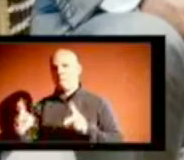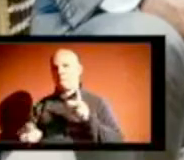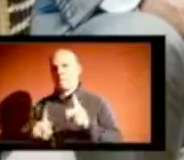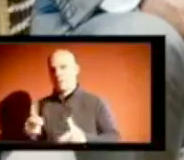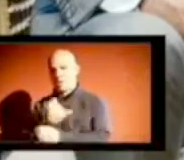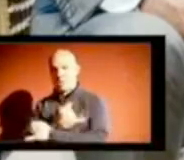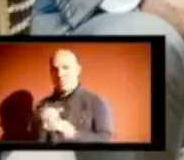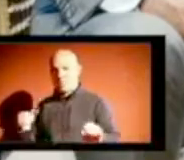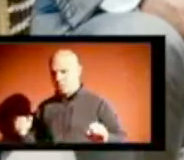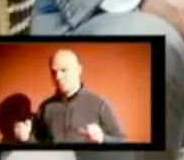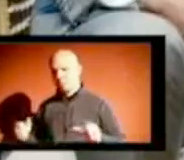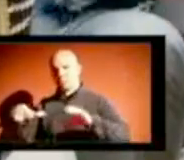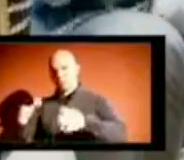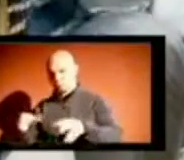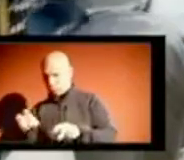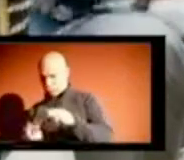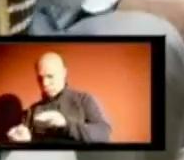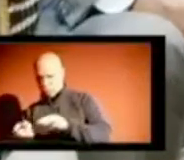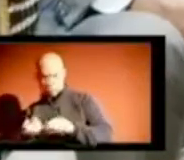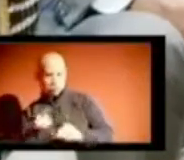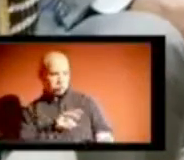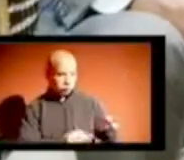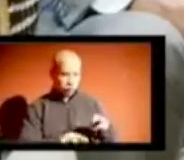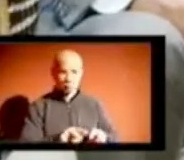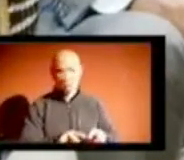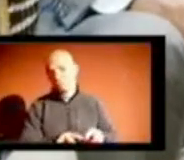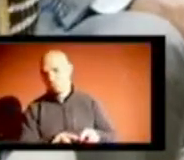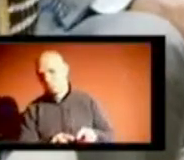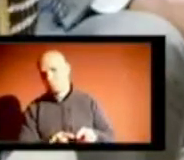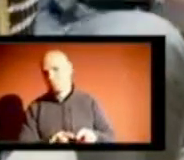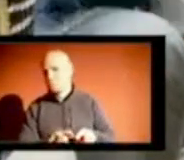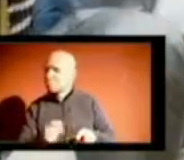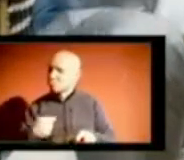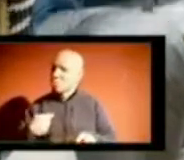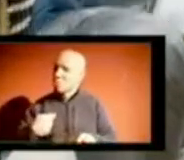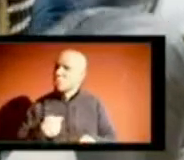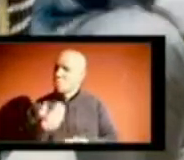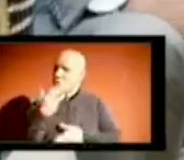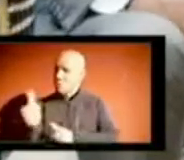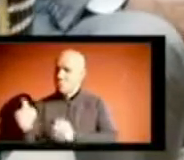y yo pues confío en nuestra justicia. De cuando en cuando ocurren